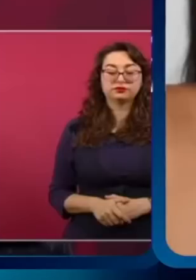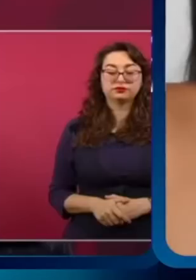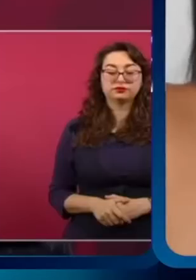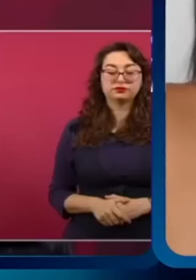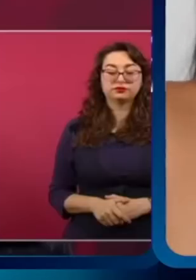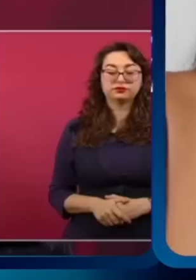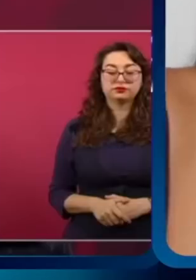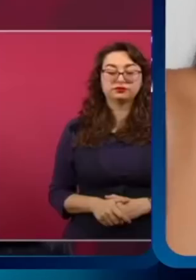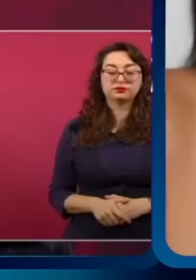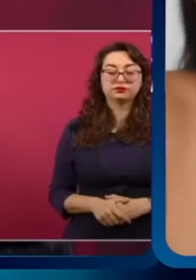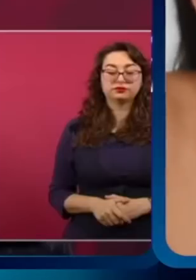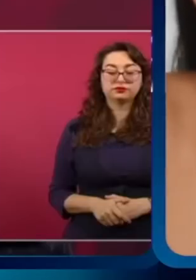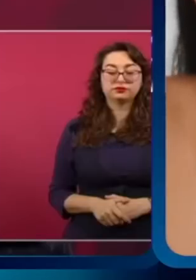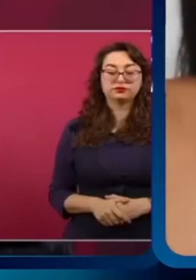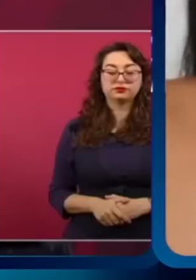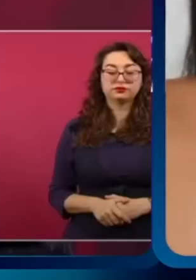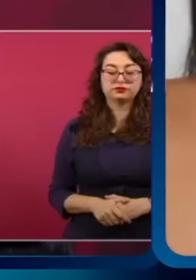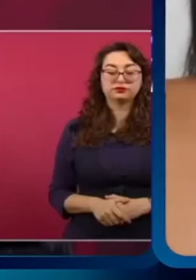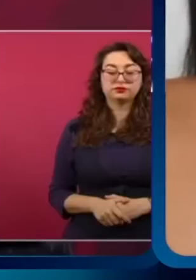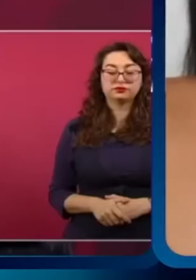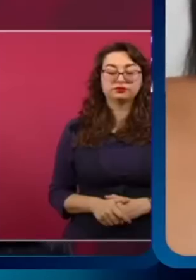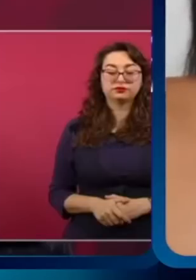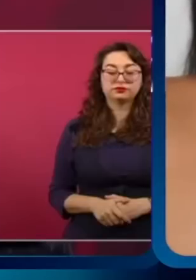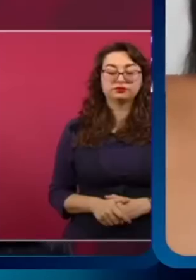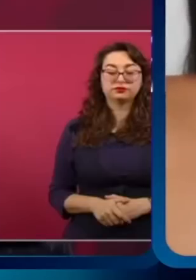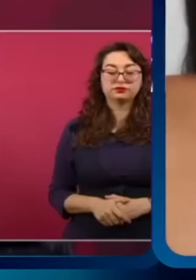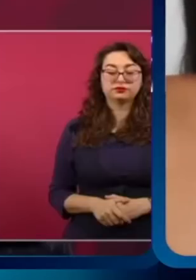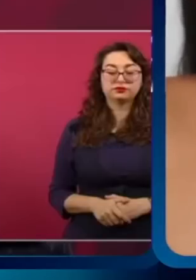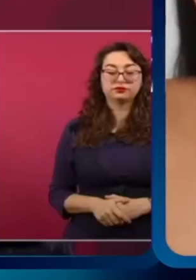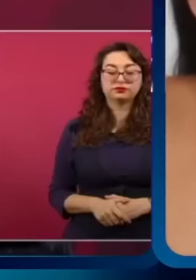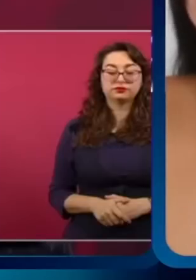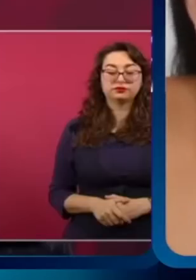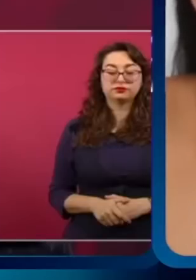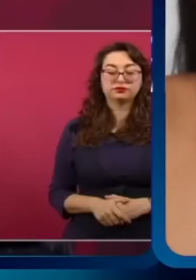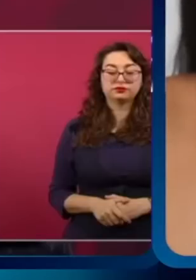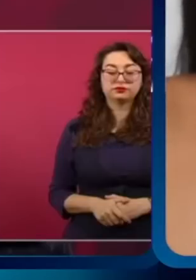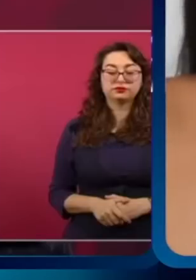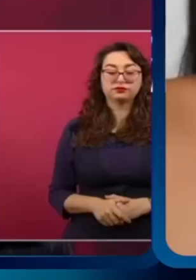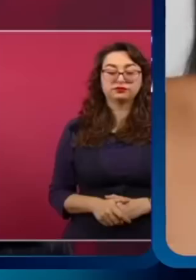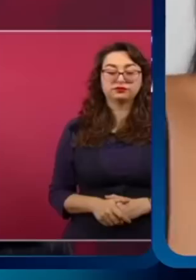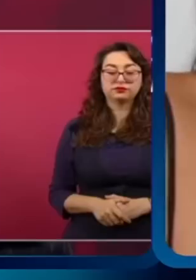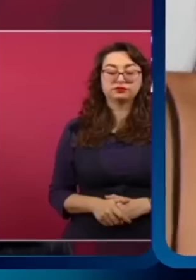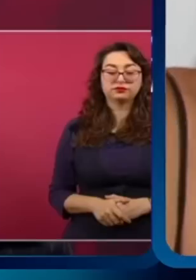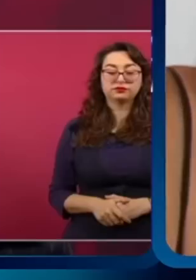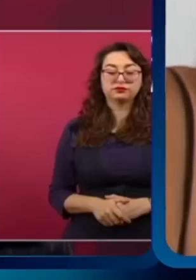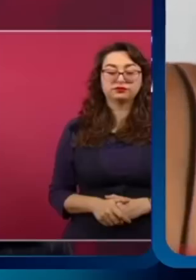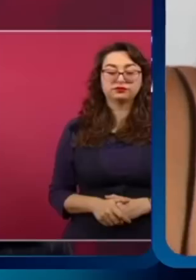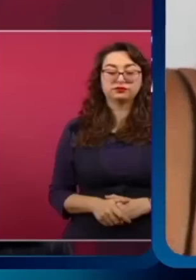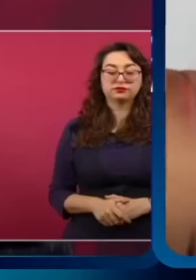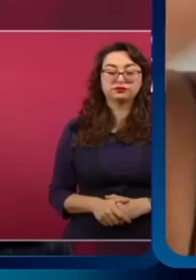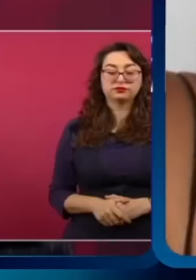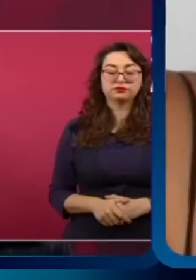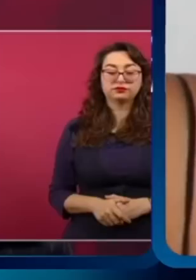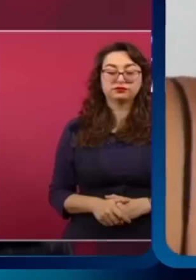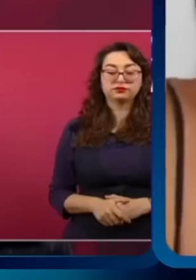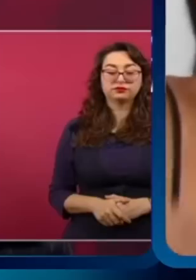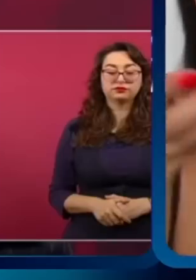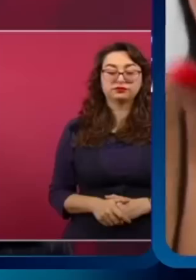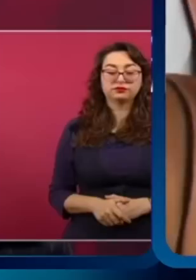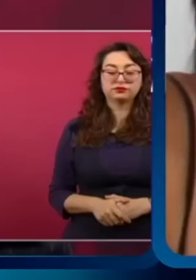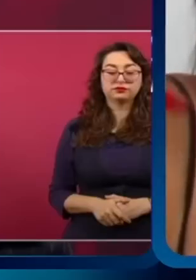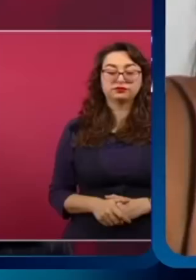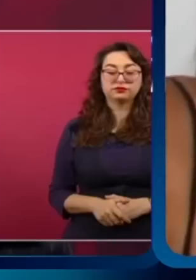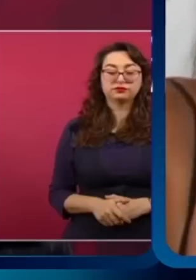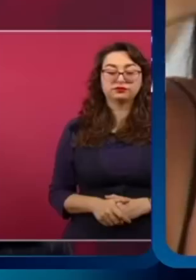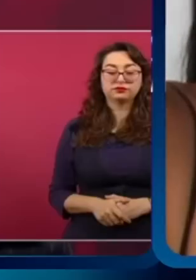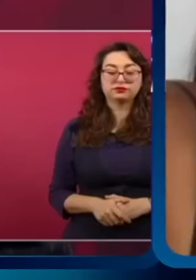política de esto, exigiéndole que le den apoyo a Maribel. Familia, el apoyo que el presidente está dando a todo el país, digo, no